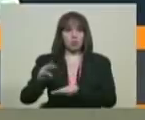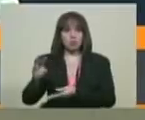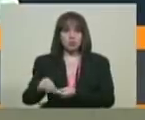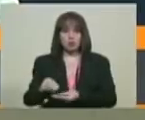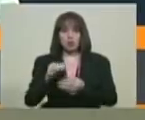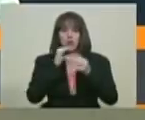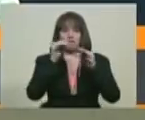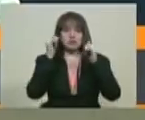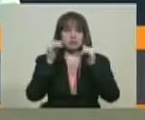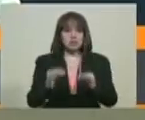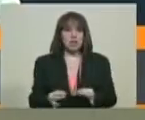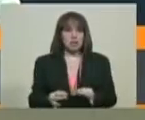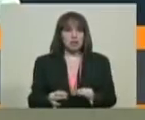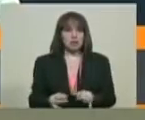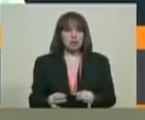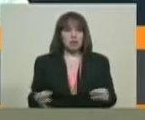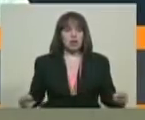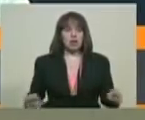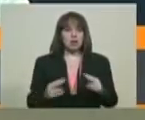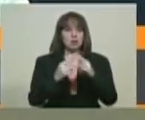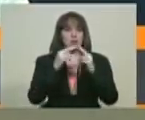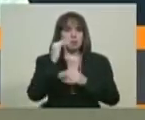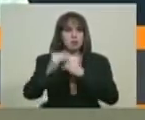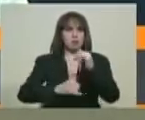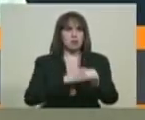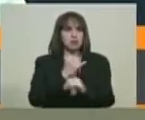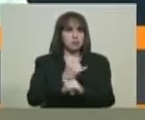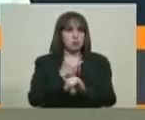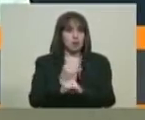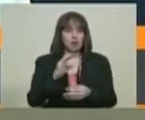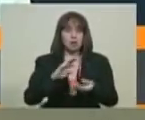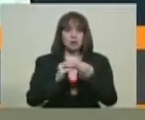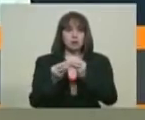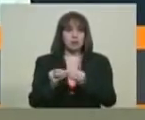oficial del Encuentro Internacional sobre Reparaciones.